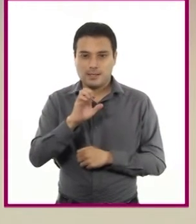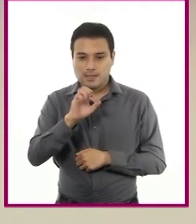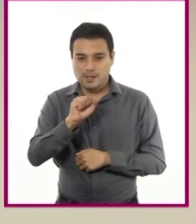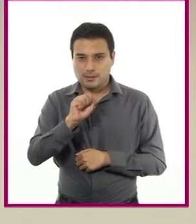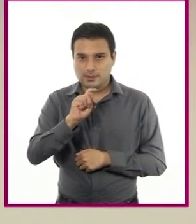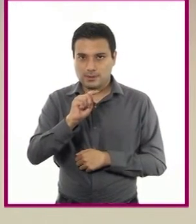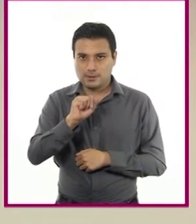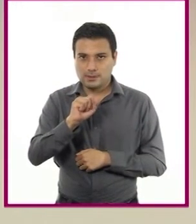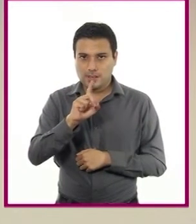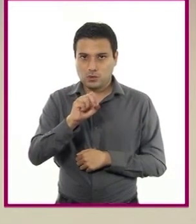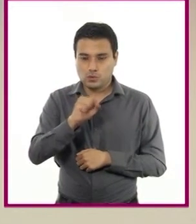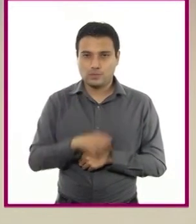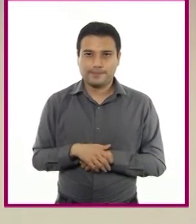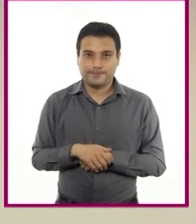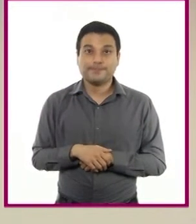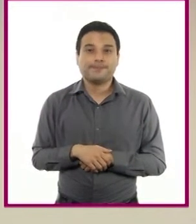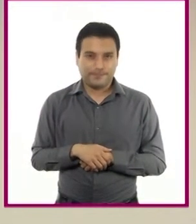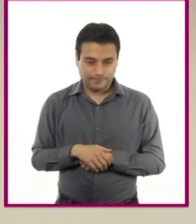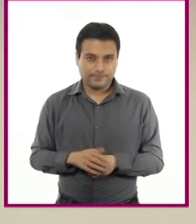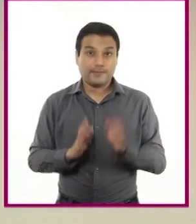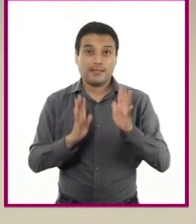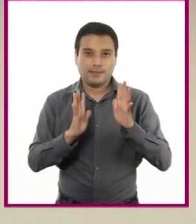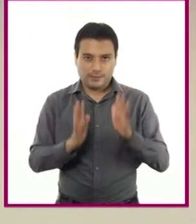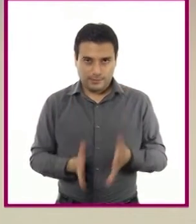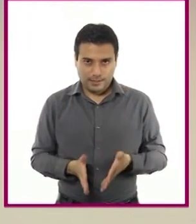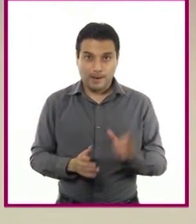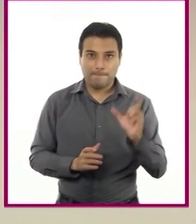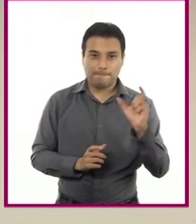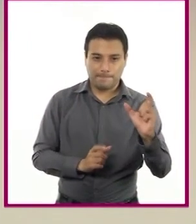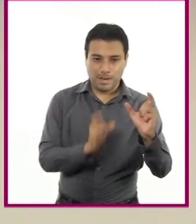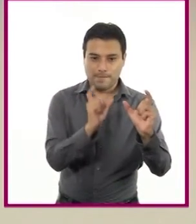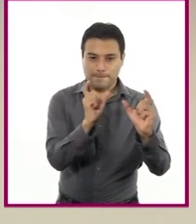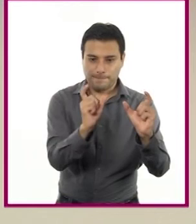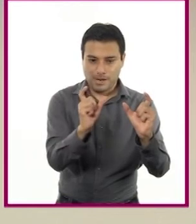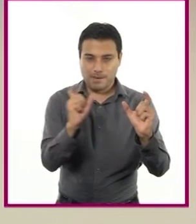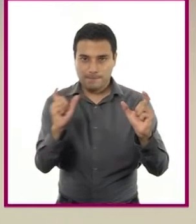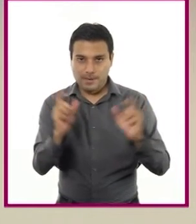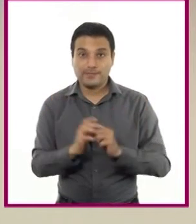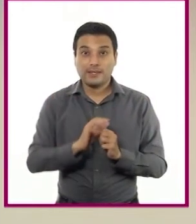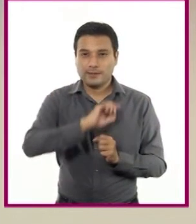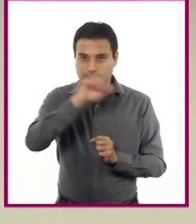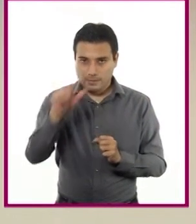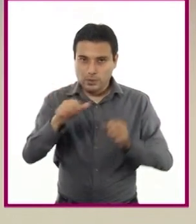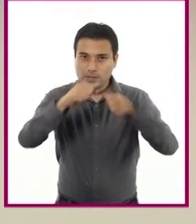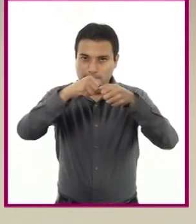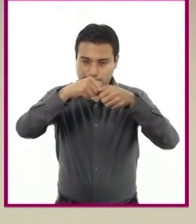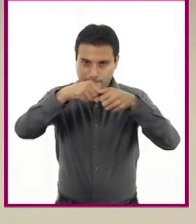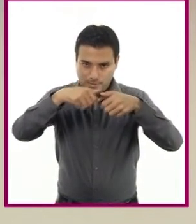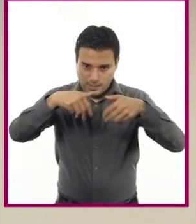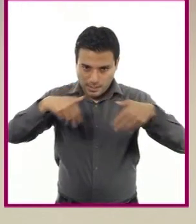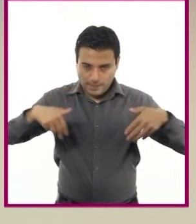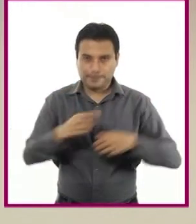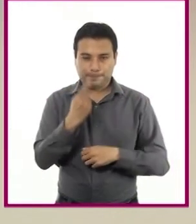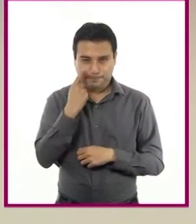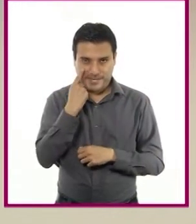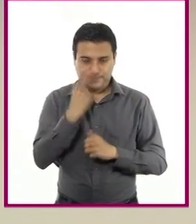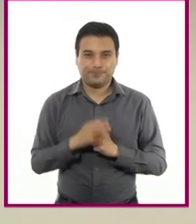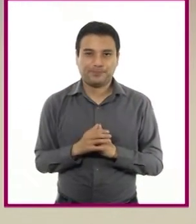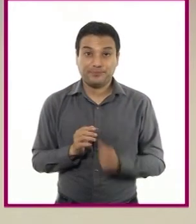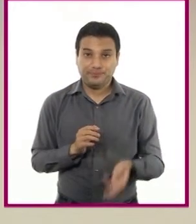Así es, y a partir de ellos iremos desarrollando cada concepto. Mira, de los